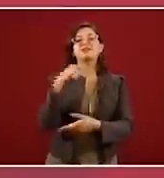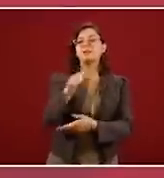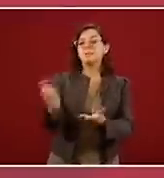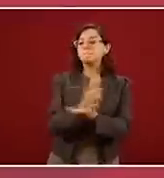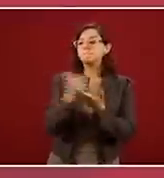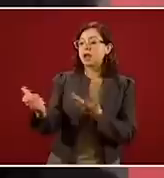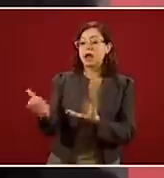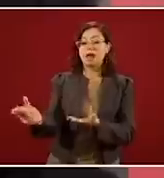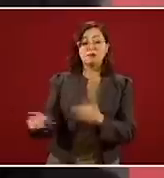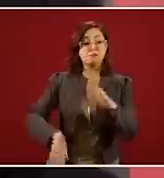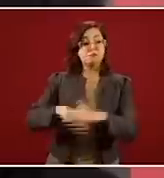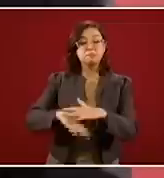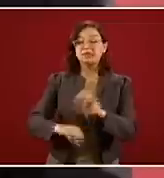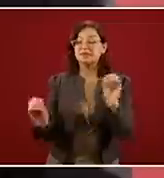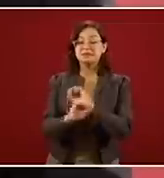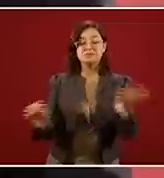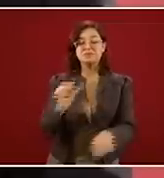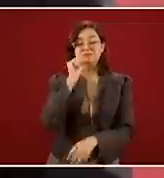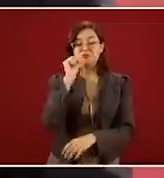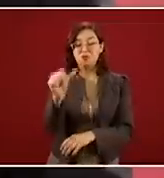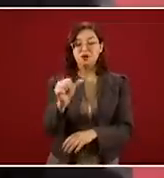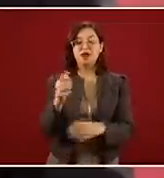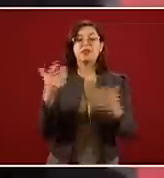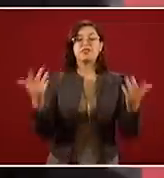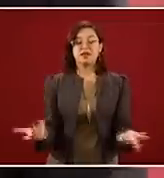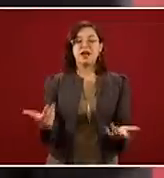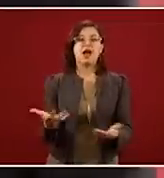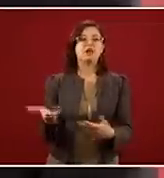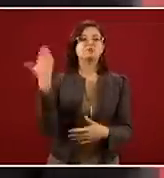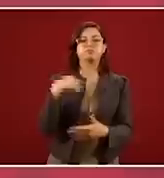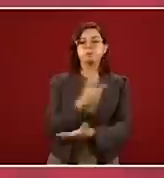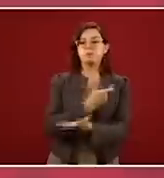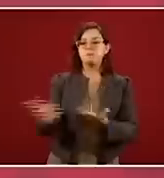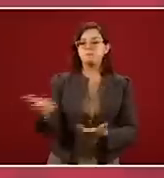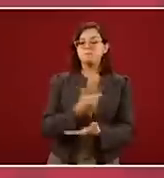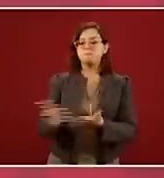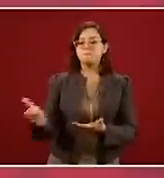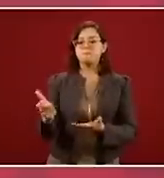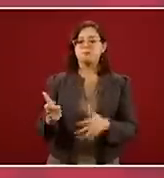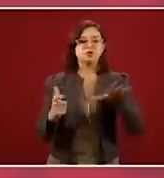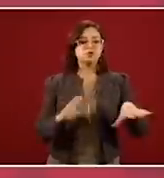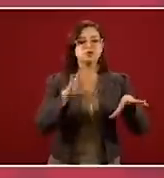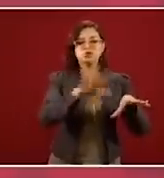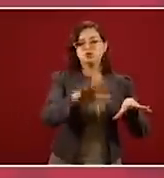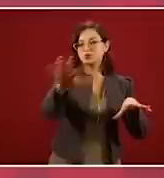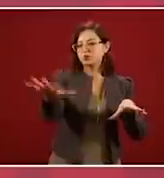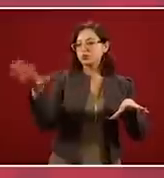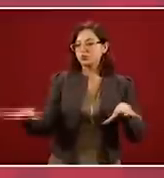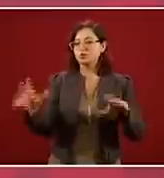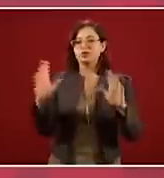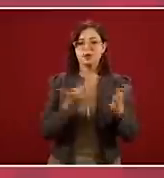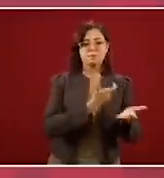salario mínimo. Y les comento que en ese entonces el salario mínimo estaba dividido en zonas y esa